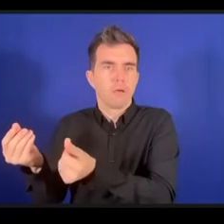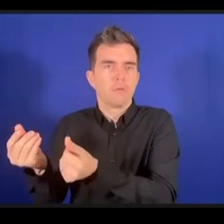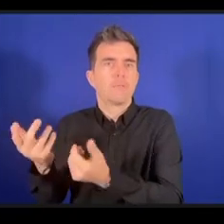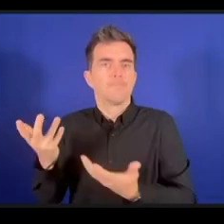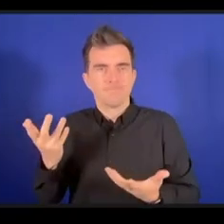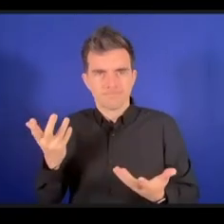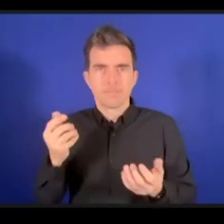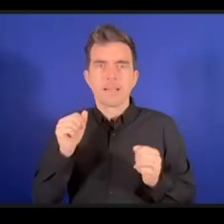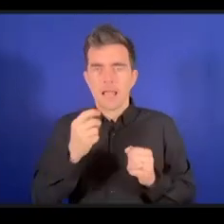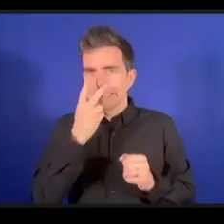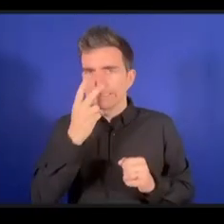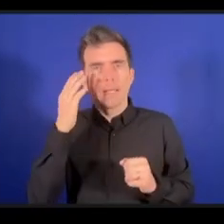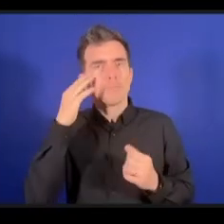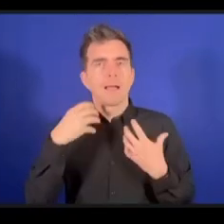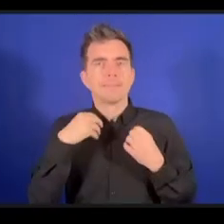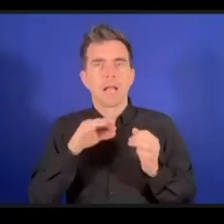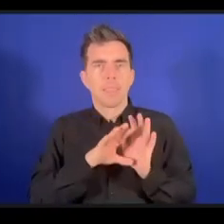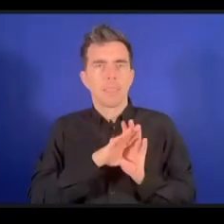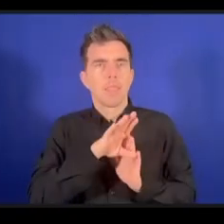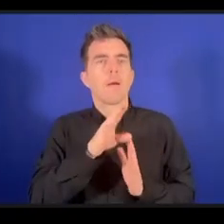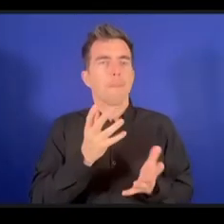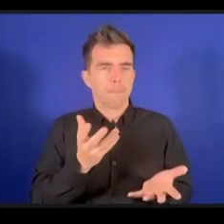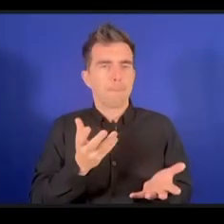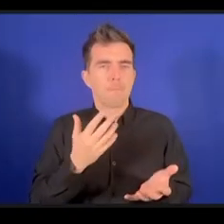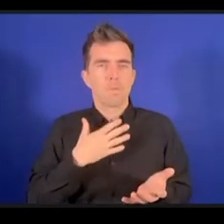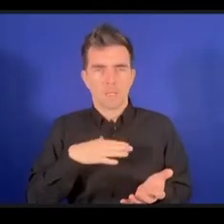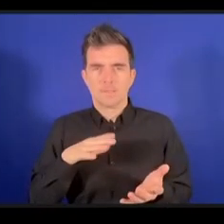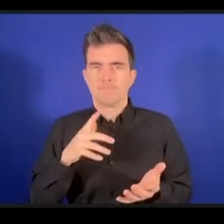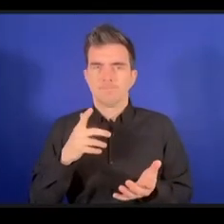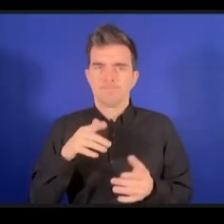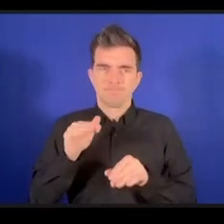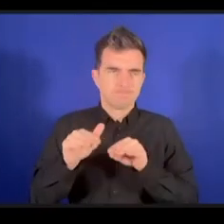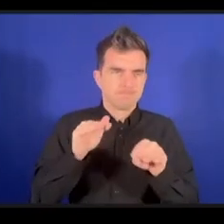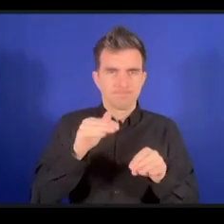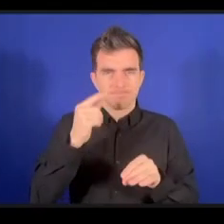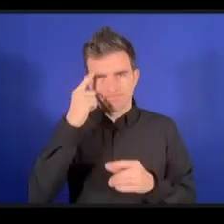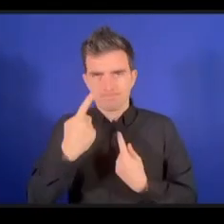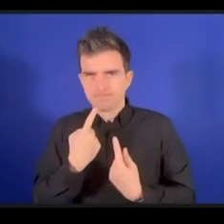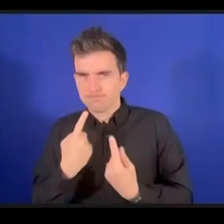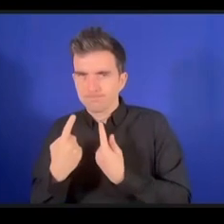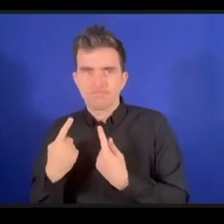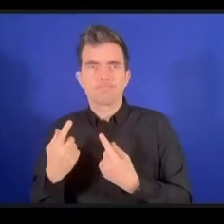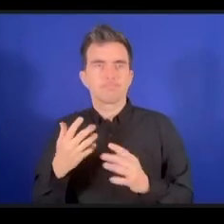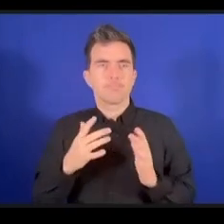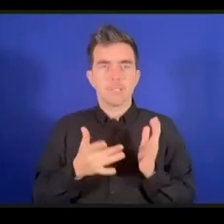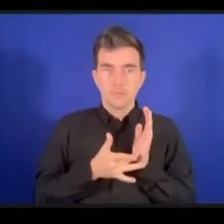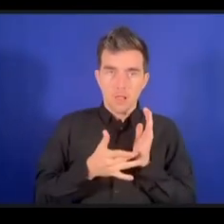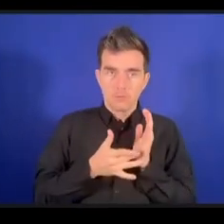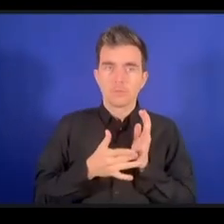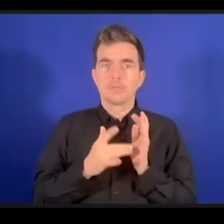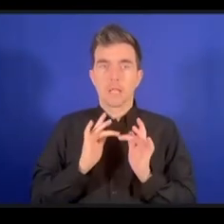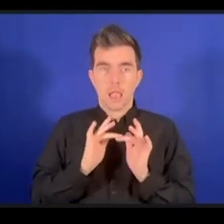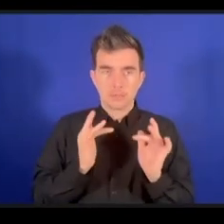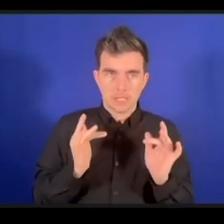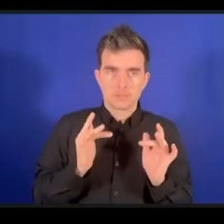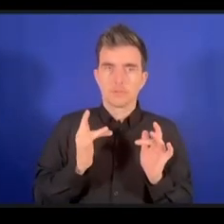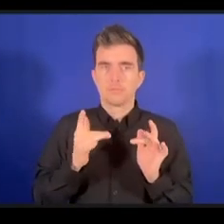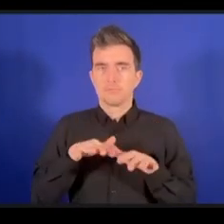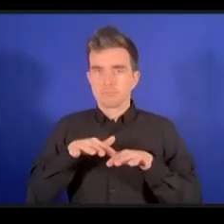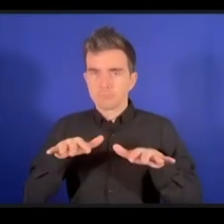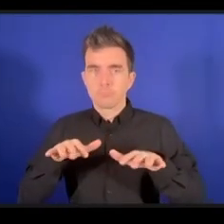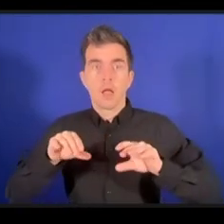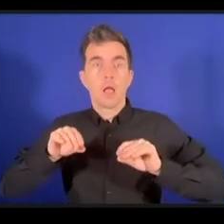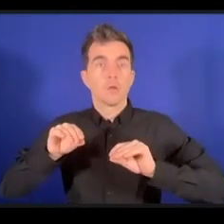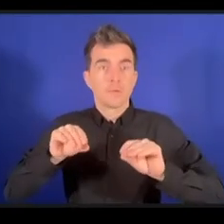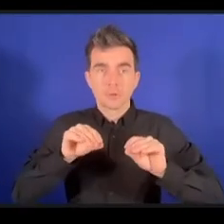internet para difundir y eh propagar educar a los niños en los Colegios